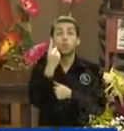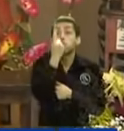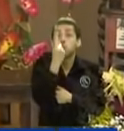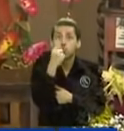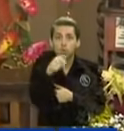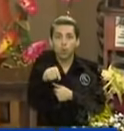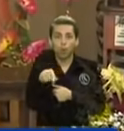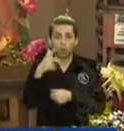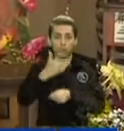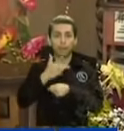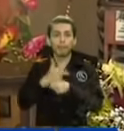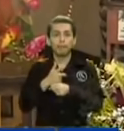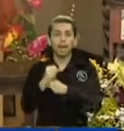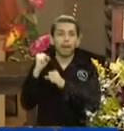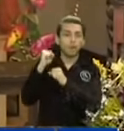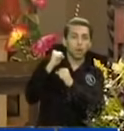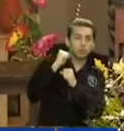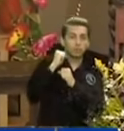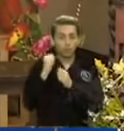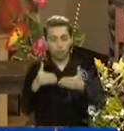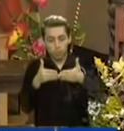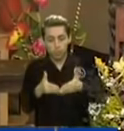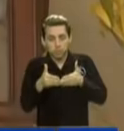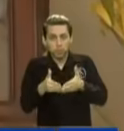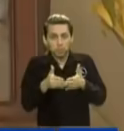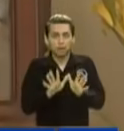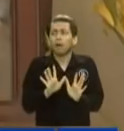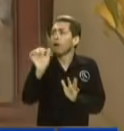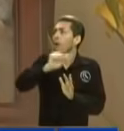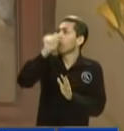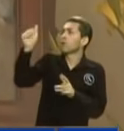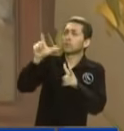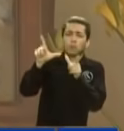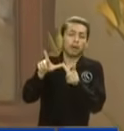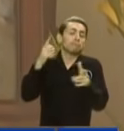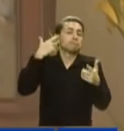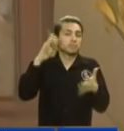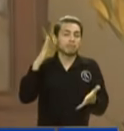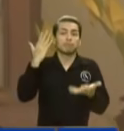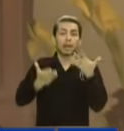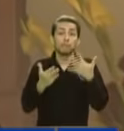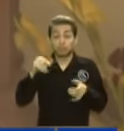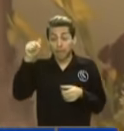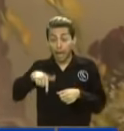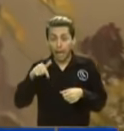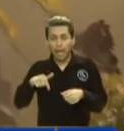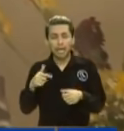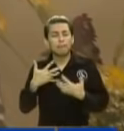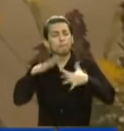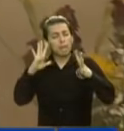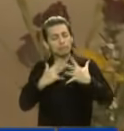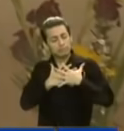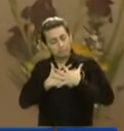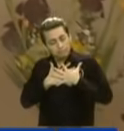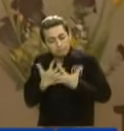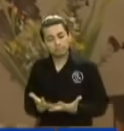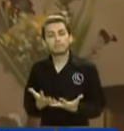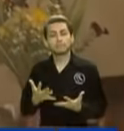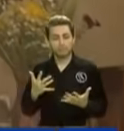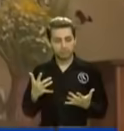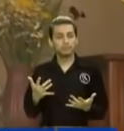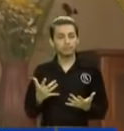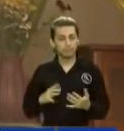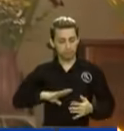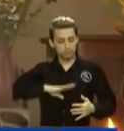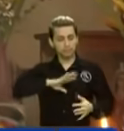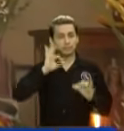se lleva, ¿verdad?, a cabo. Tal vez en otros lugares lo hacen, tal vez, ¿verdad? Pero aquí es con un gran sentimiento y los pobladores somos bien